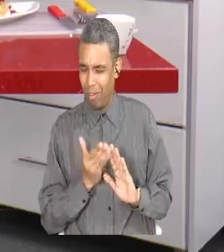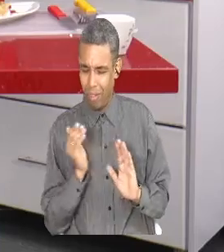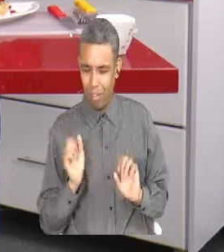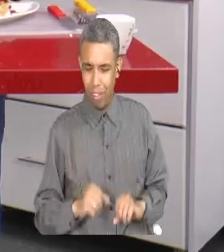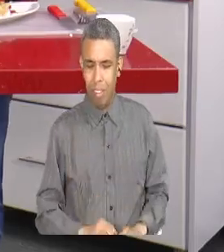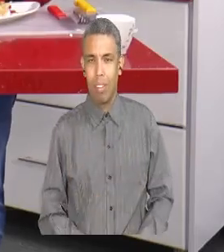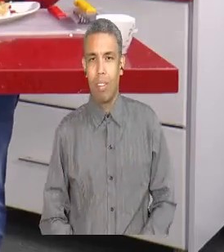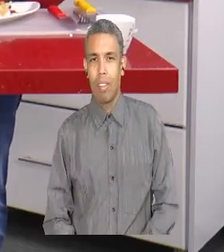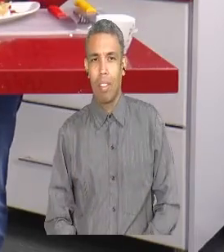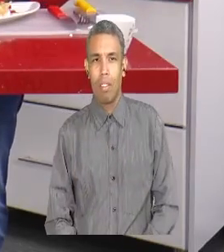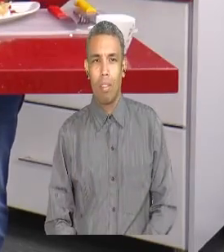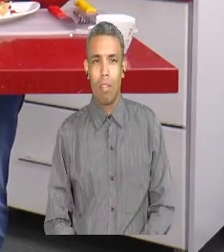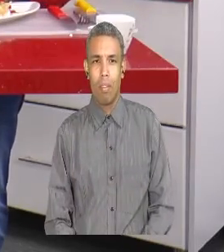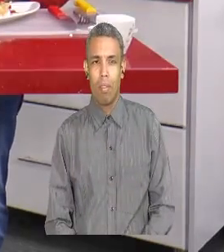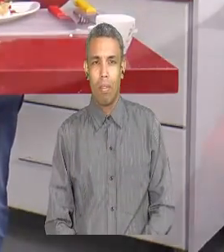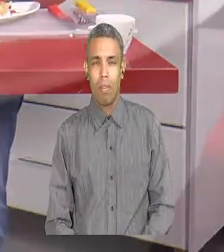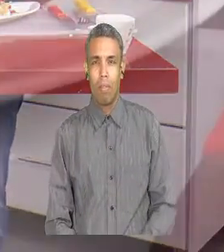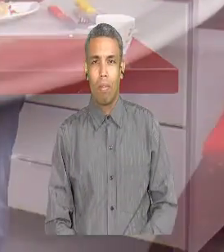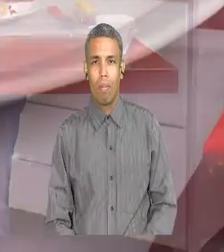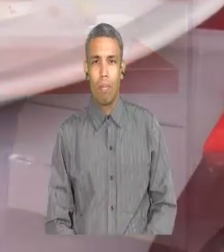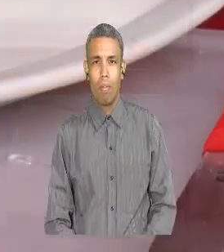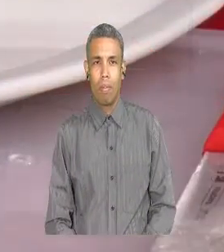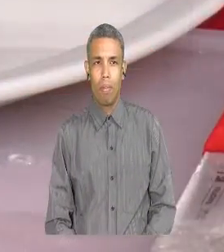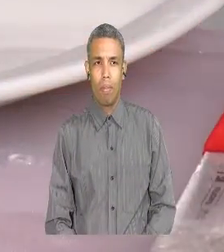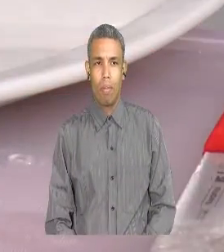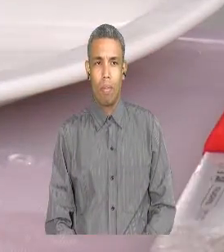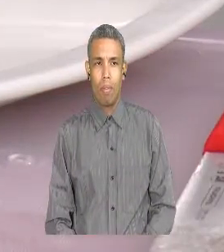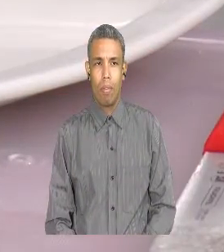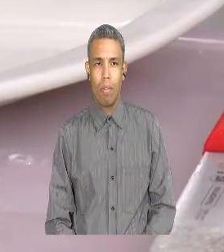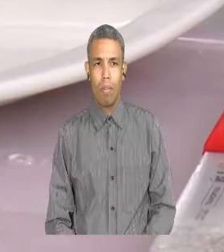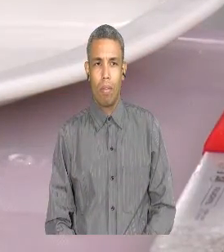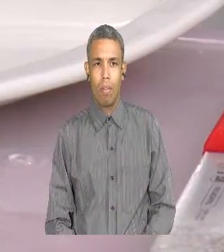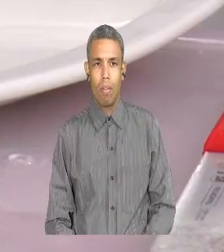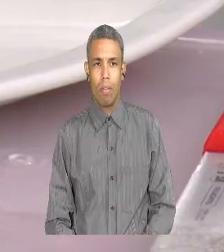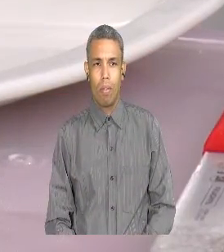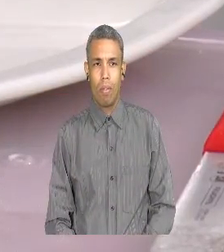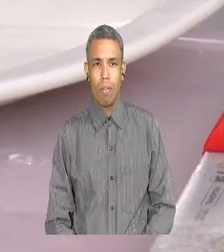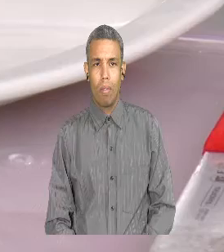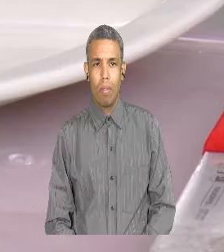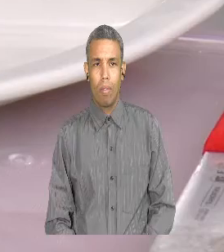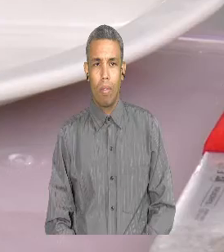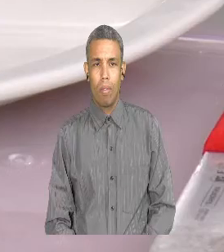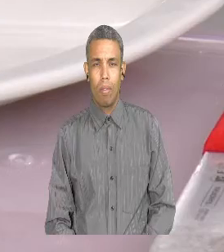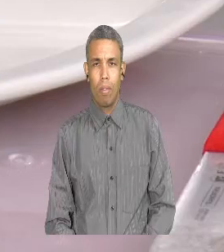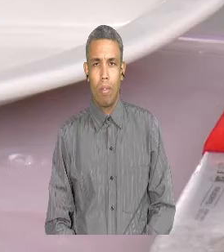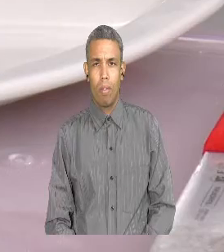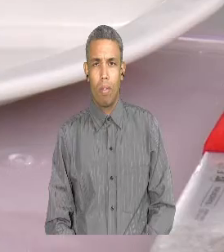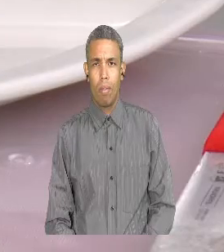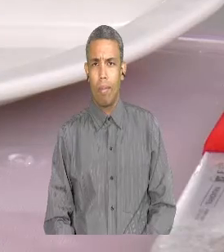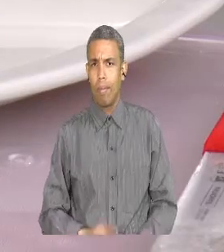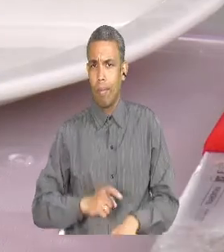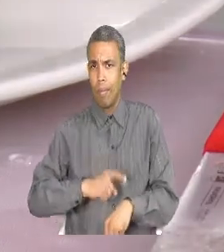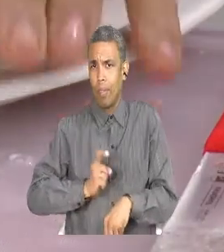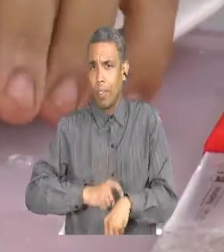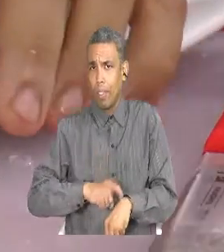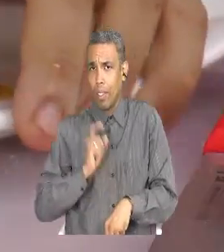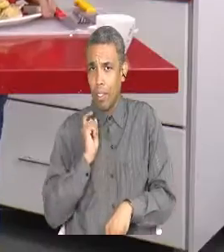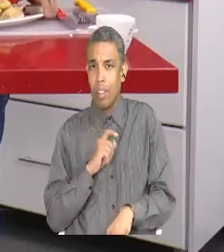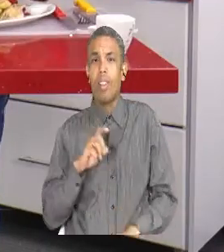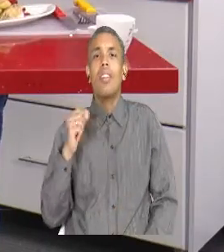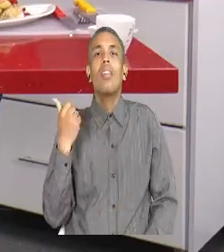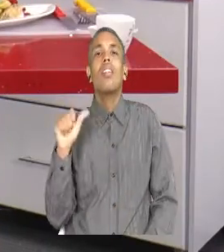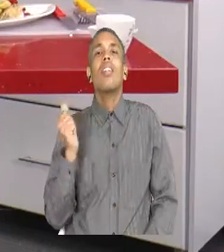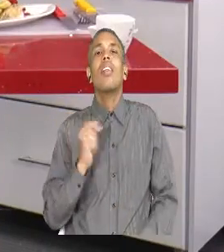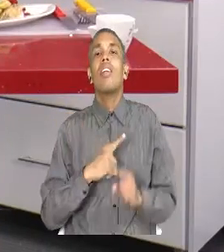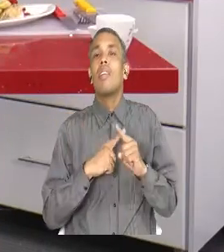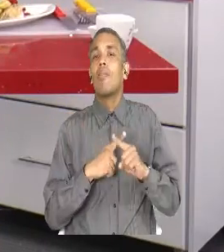en la casa, los ingredientes y el tiempo. Como lo ven acá, el tiempo que tenemos en el programa